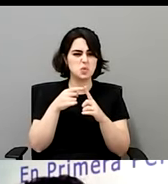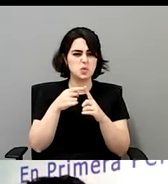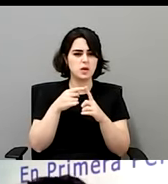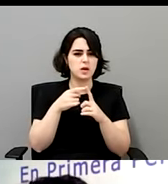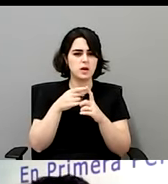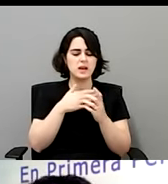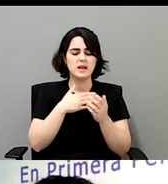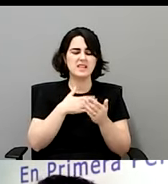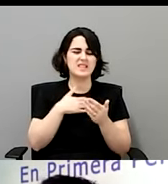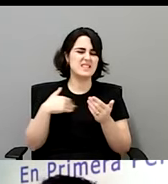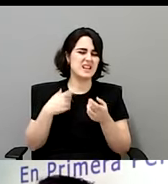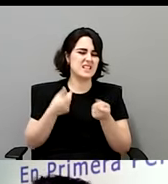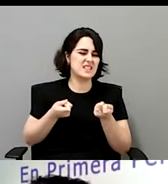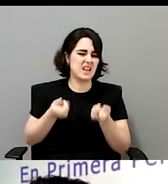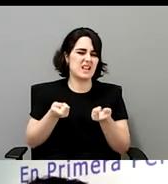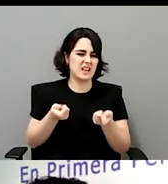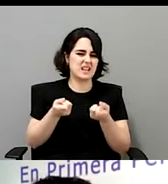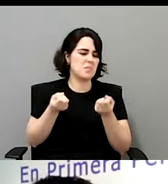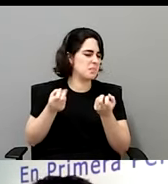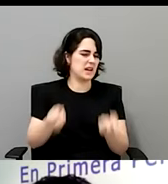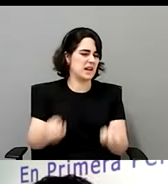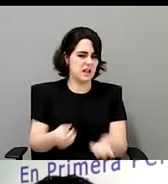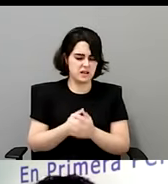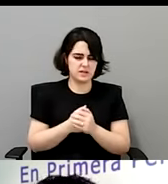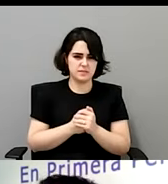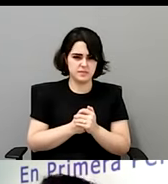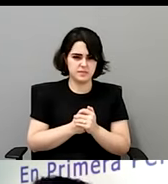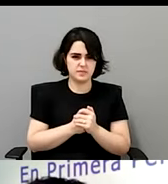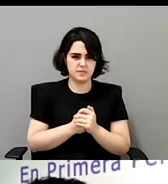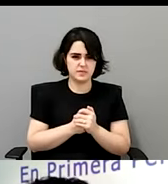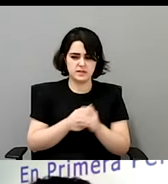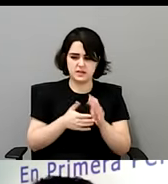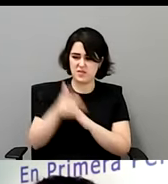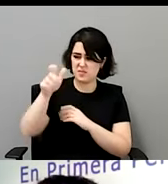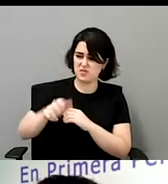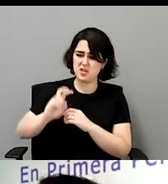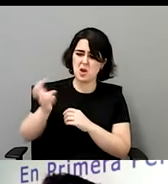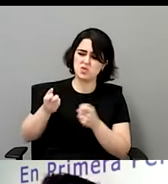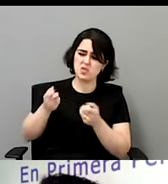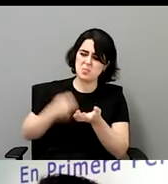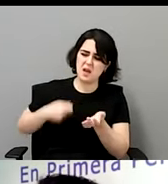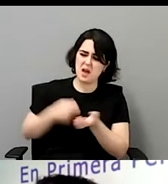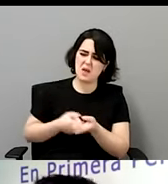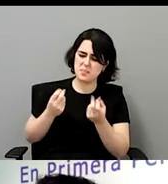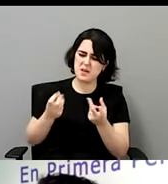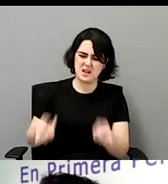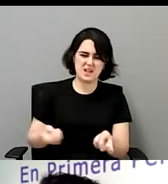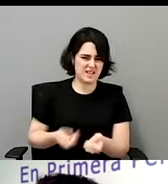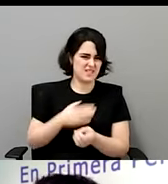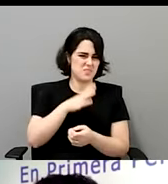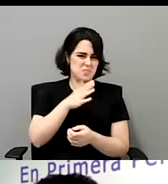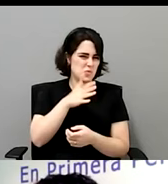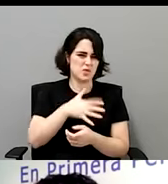gastarte dinero en otra persona que te apoye? Una persona